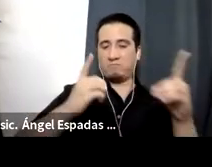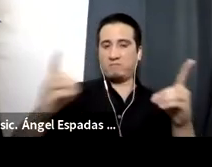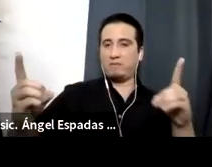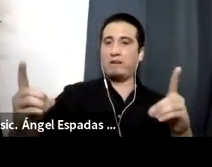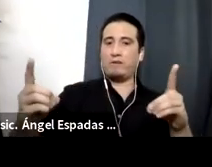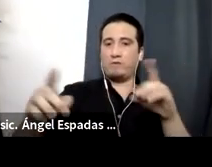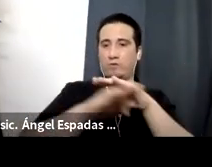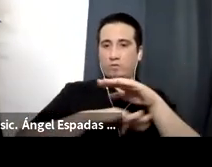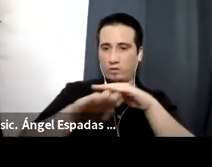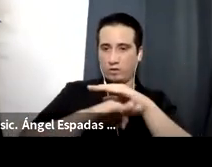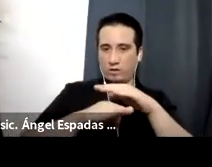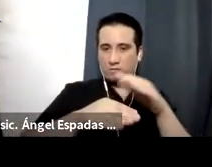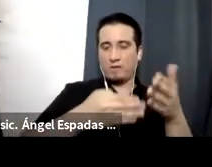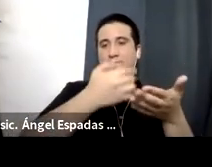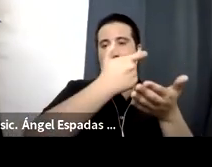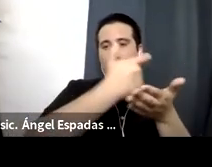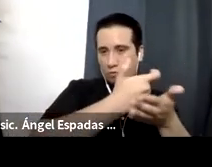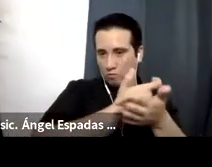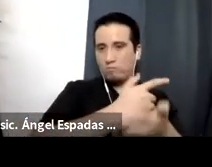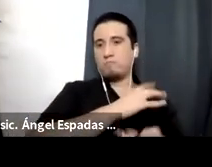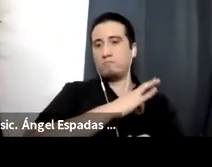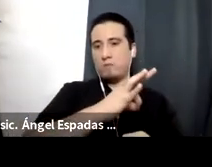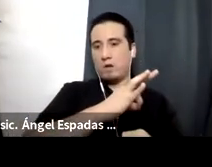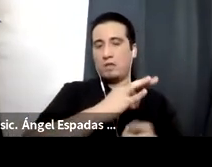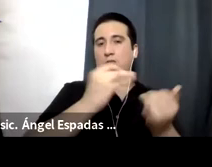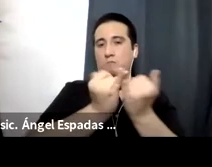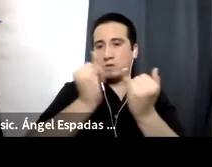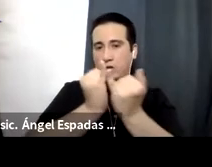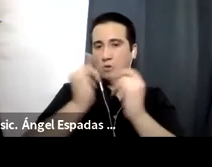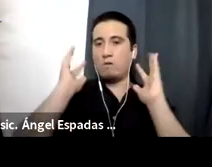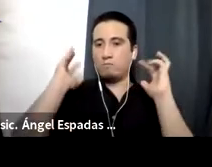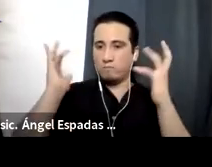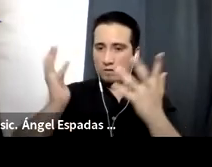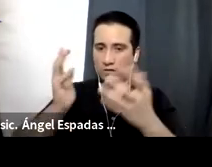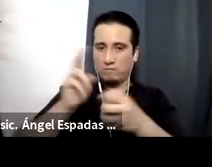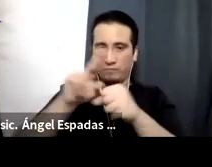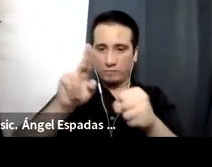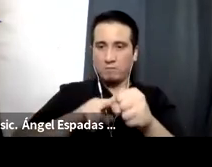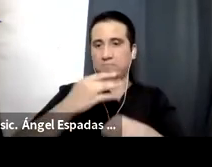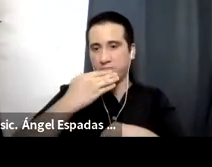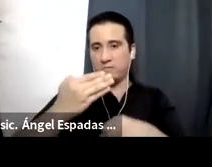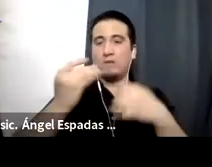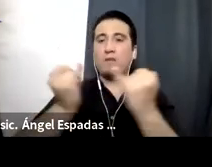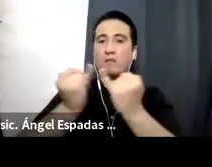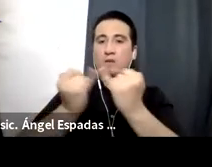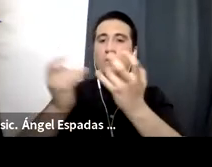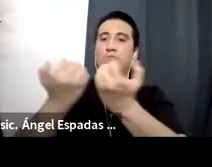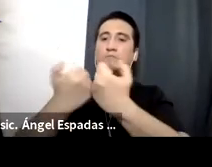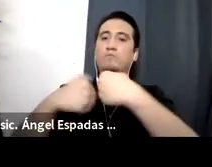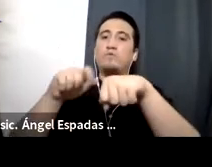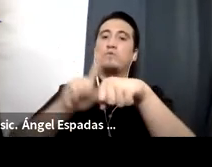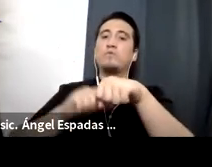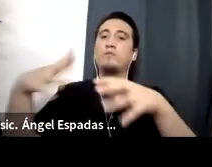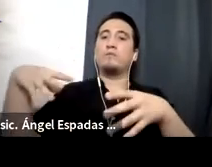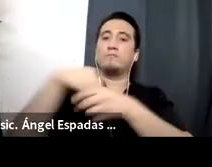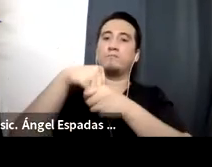Que sea económicamente viable, que sea amigable con el medio ambiente y que sea socialmente